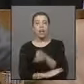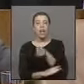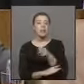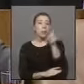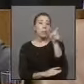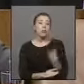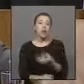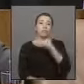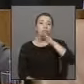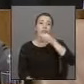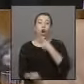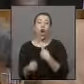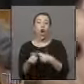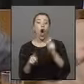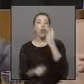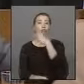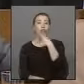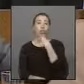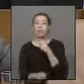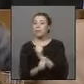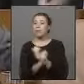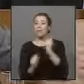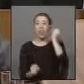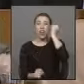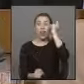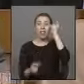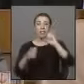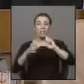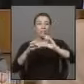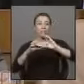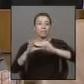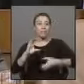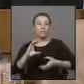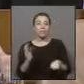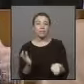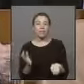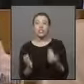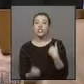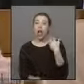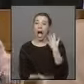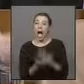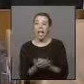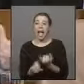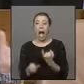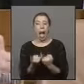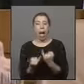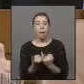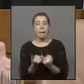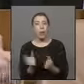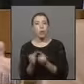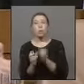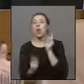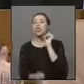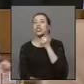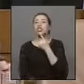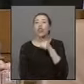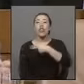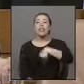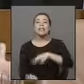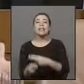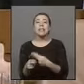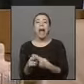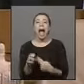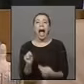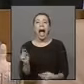idioma. No nos entienden. Tengo amigos allá que tienen una agrupación de sordos y ellos se llaman